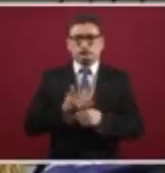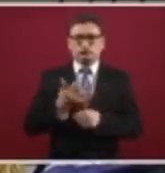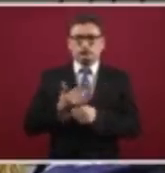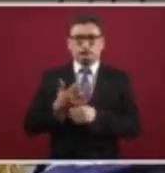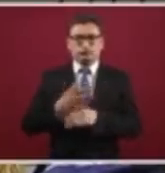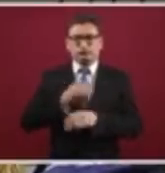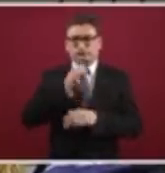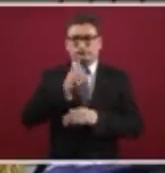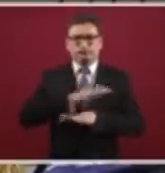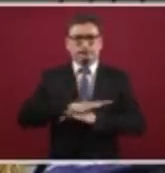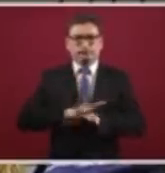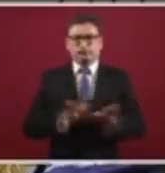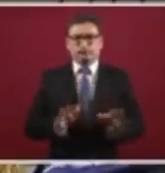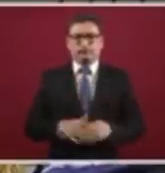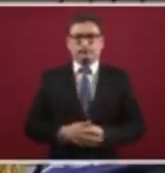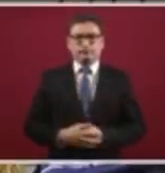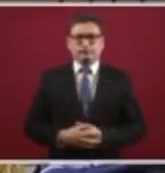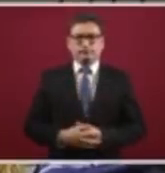no